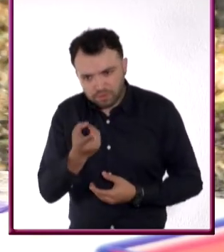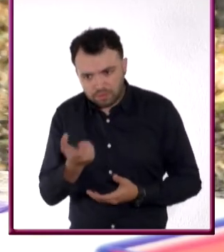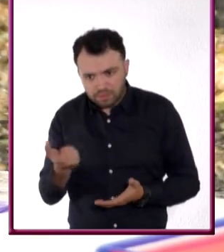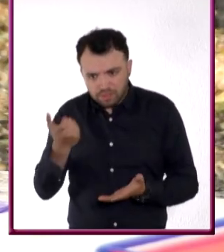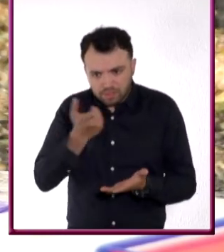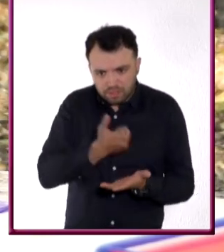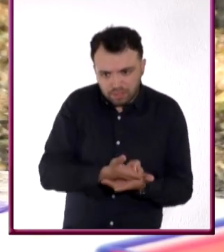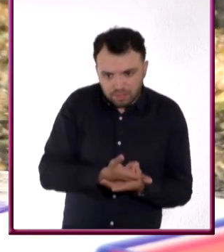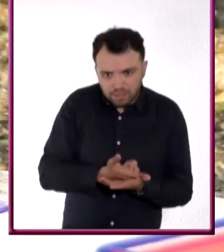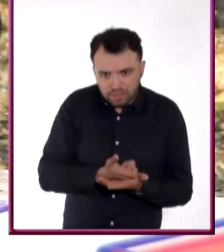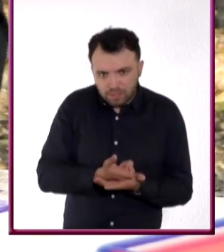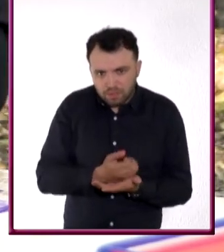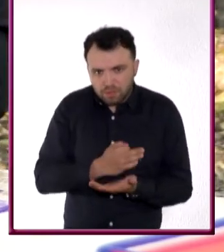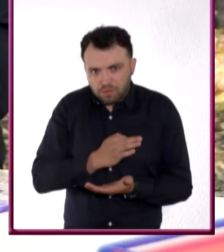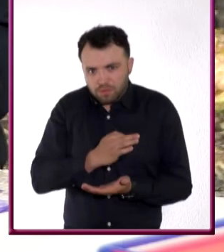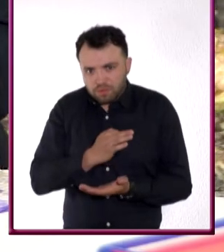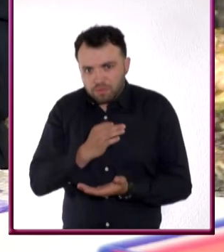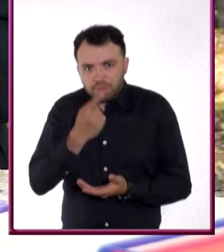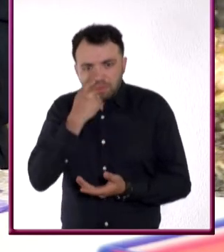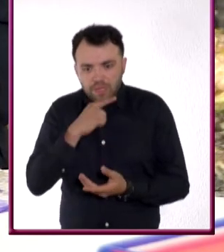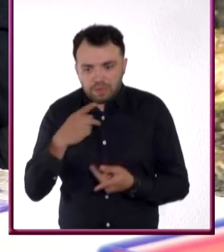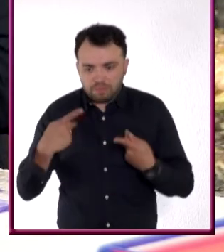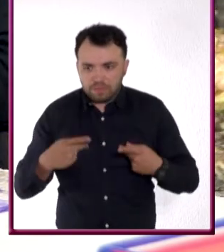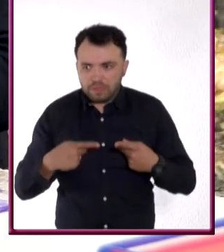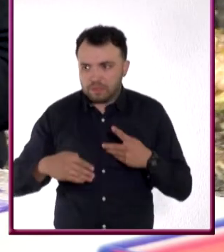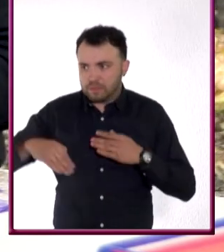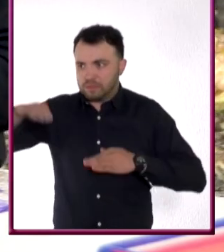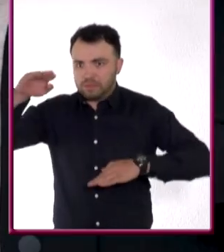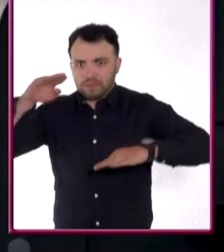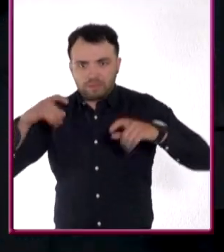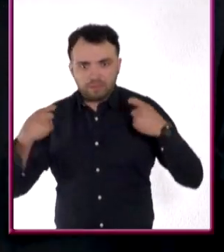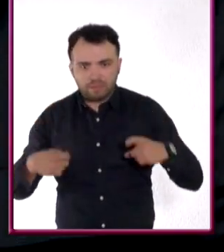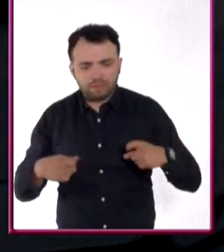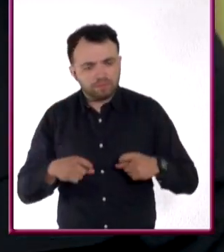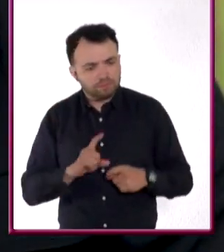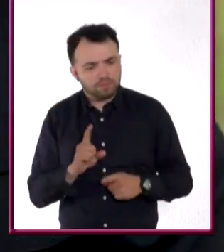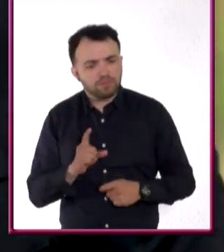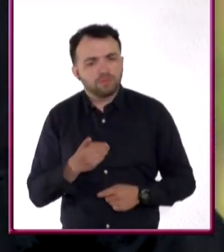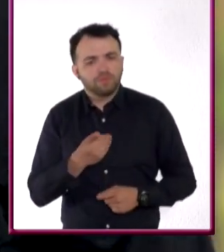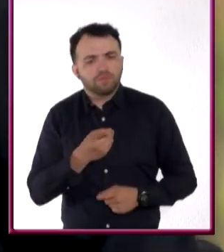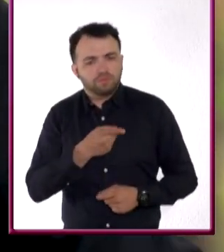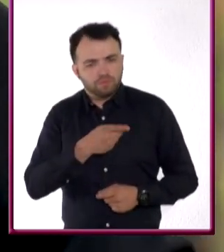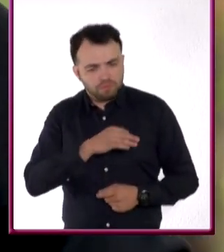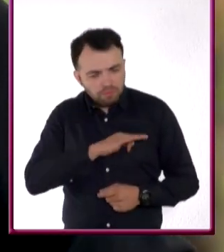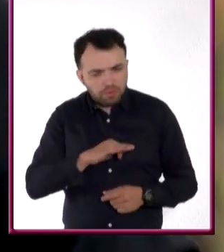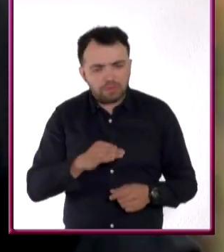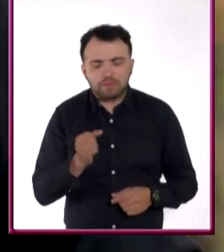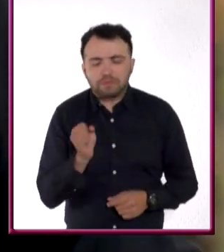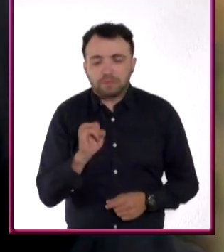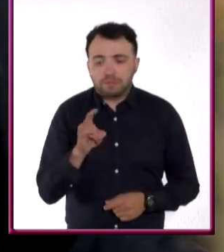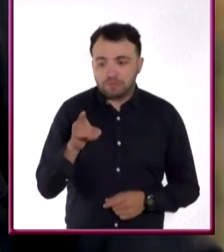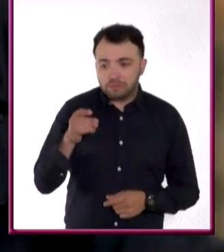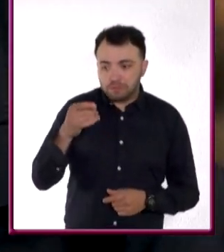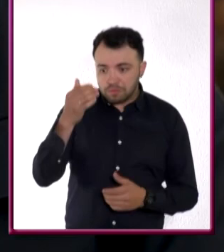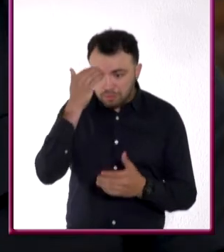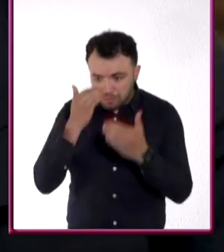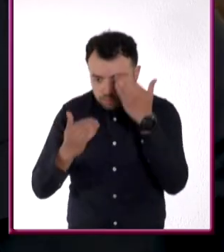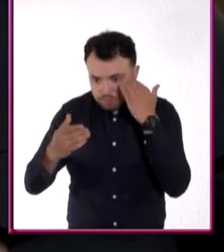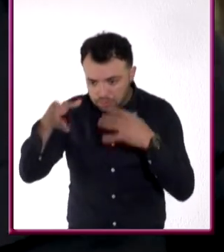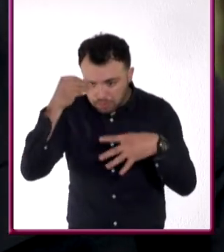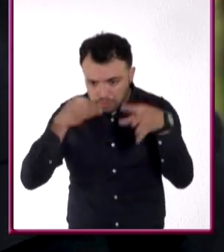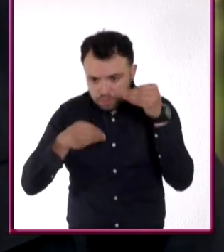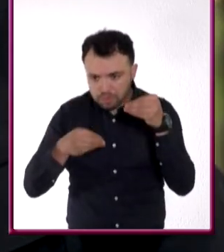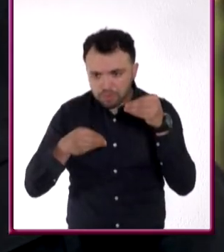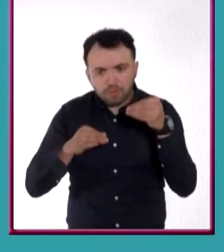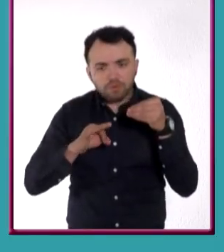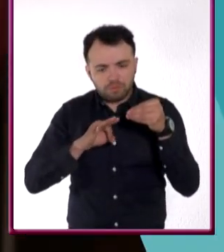no es para grandes hombres de negocios. No. Si tenemos ciertos conocimientos, seguro podemos invertir. Pero mejor un amigo que